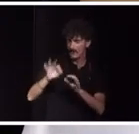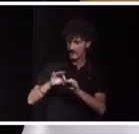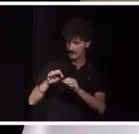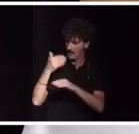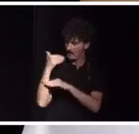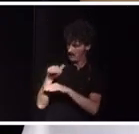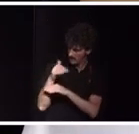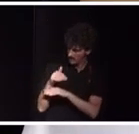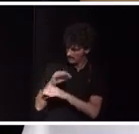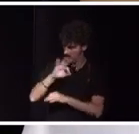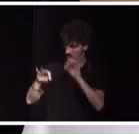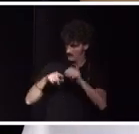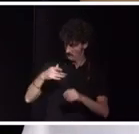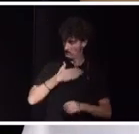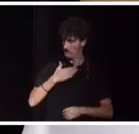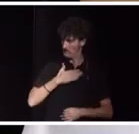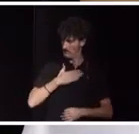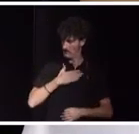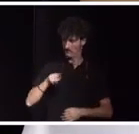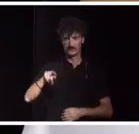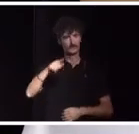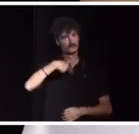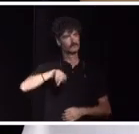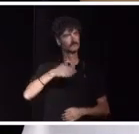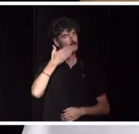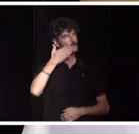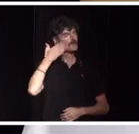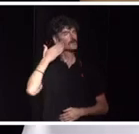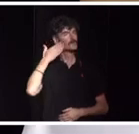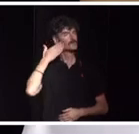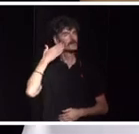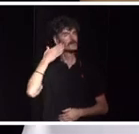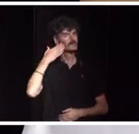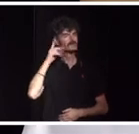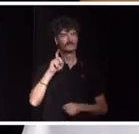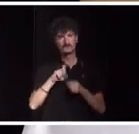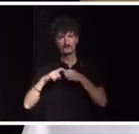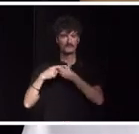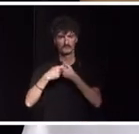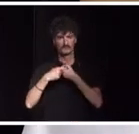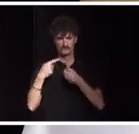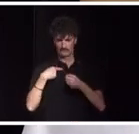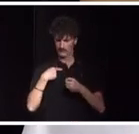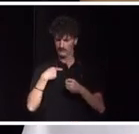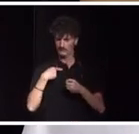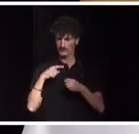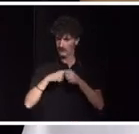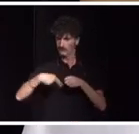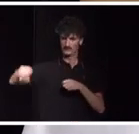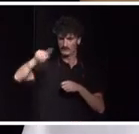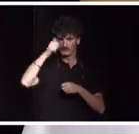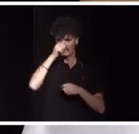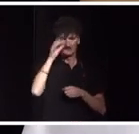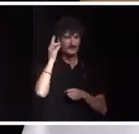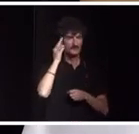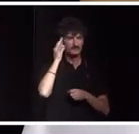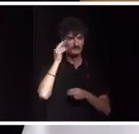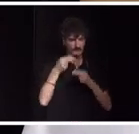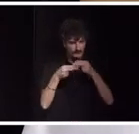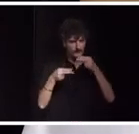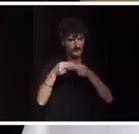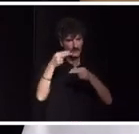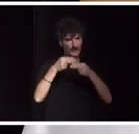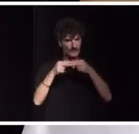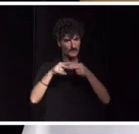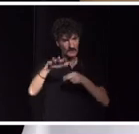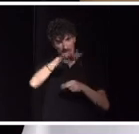calle. Y es para mí un orgullo, de verdad, ser parte de todos vosotros y de todas vosotras, de la construcción de